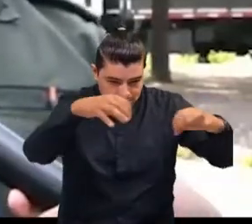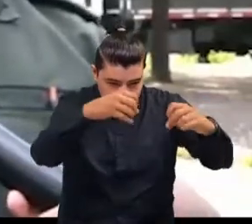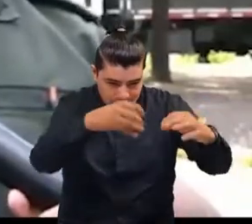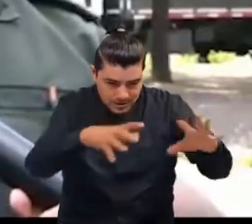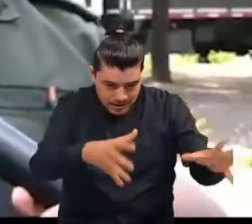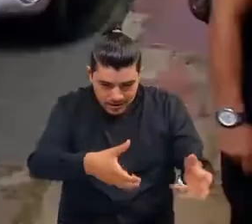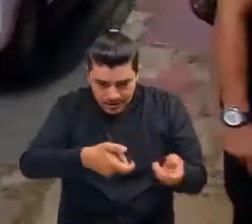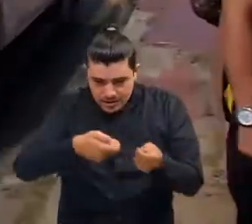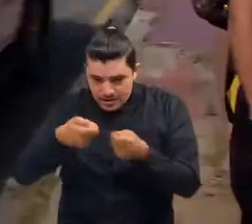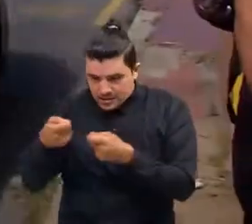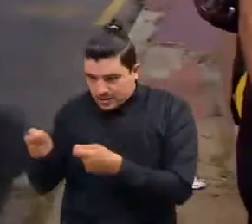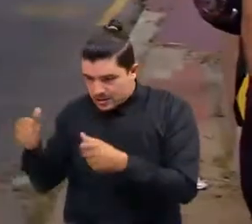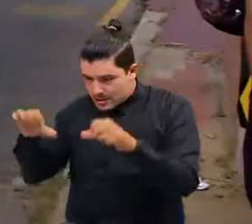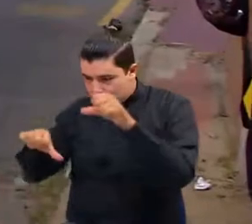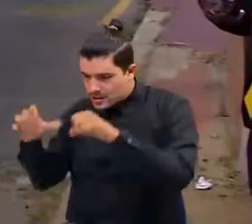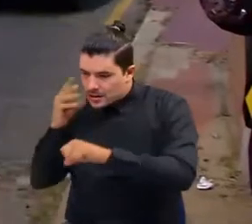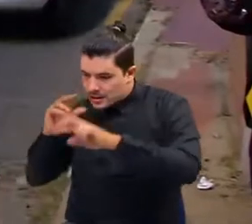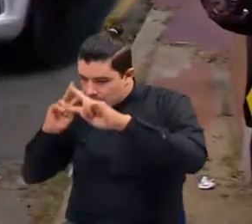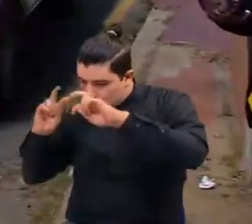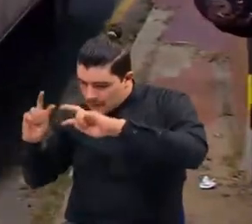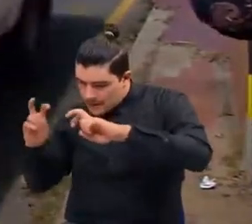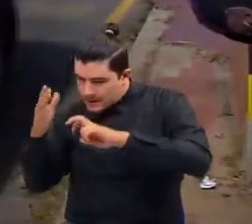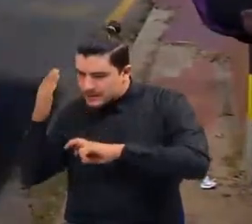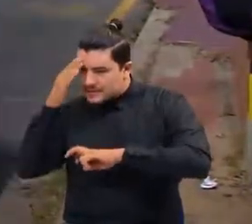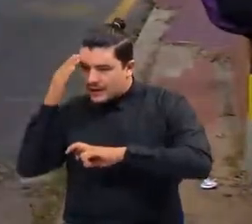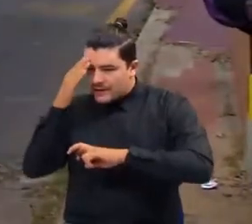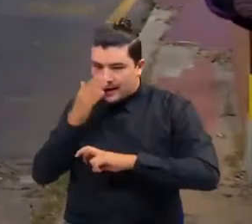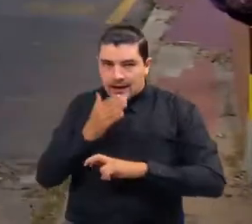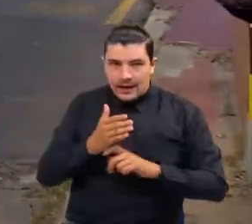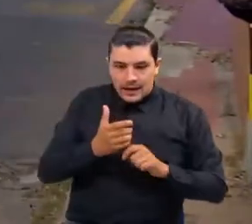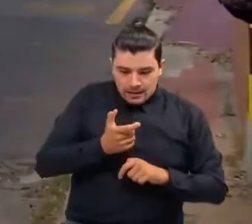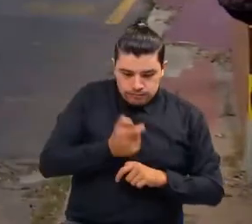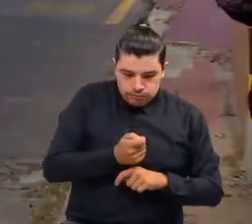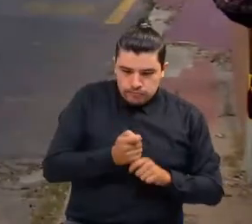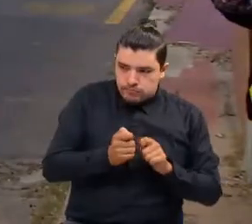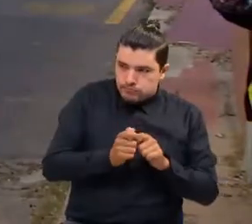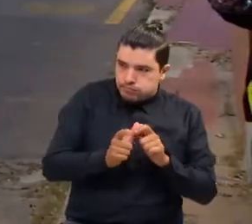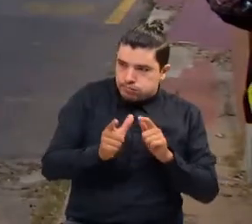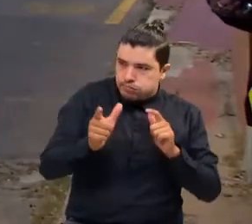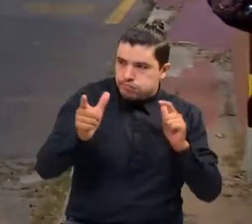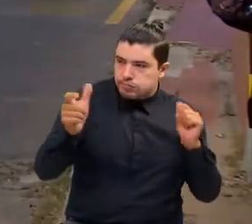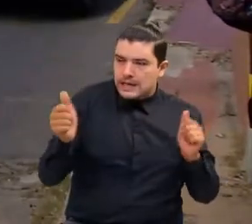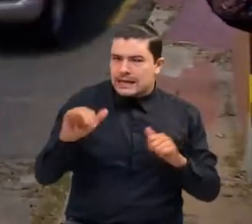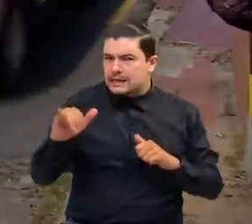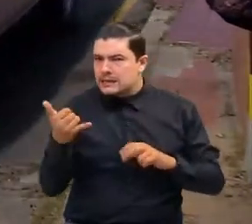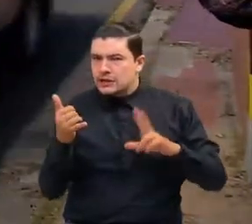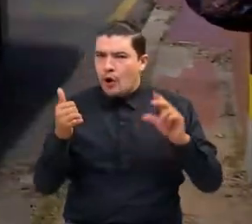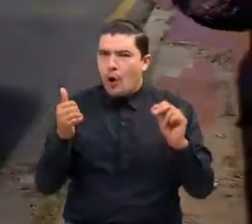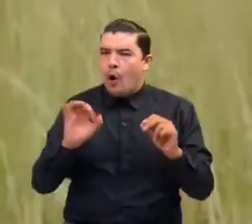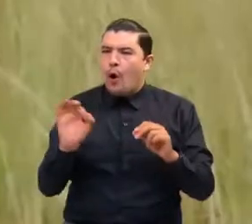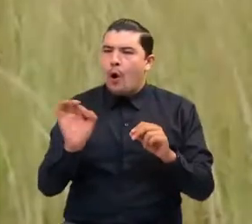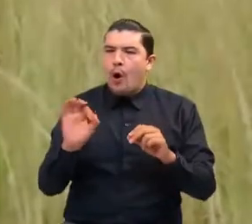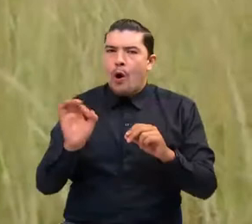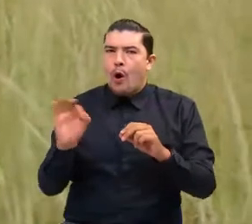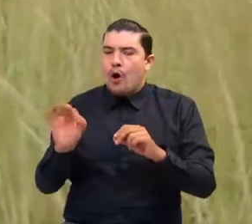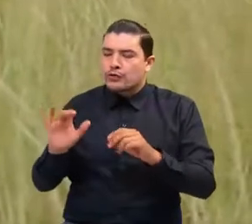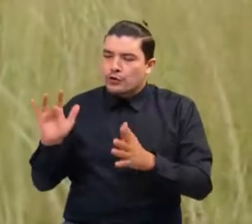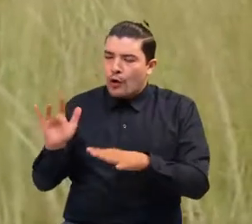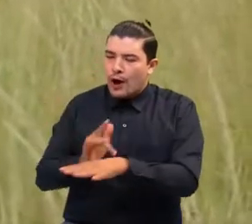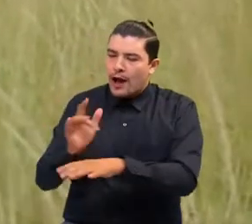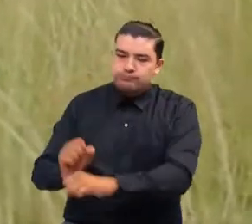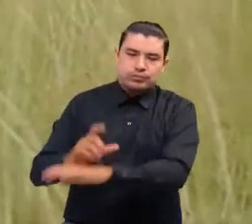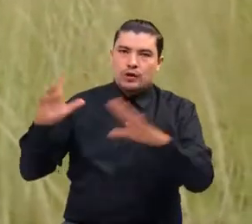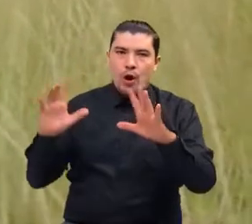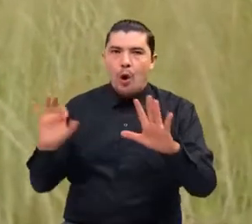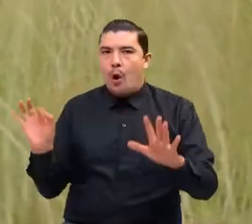o se lo activaron. Según la fuerza pública, el atentado lo habría perpetuado John Mecha del Frente 33 de las disidencias